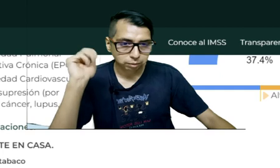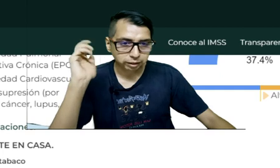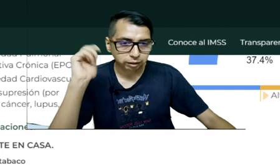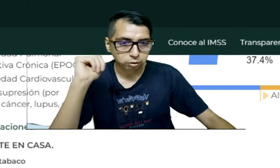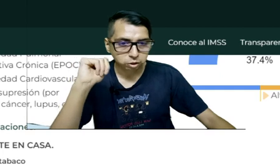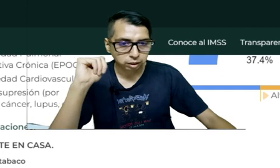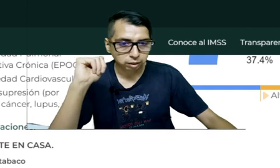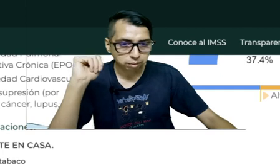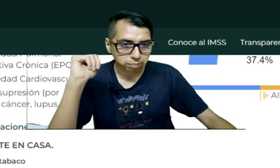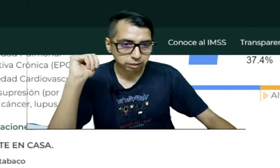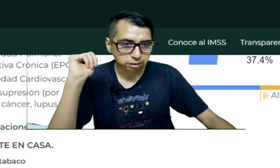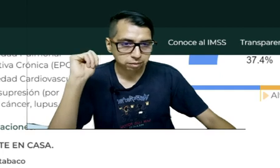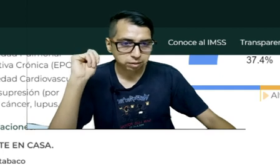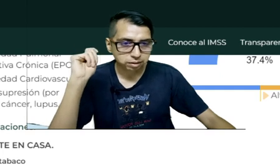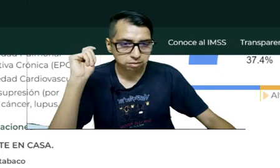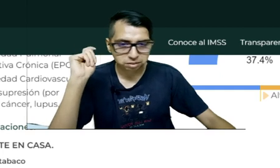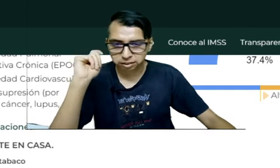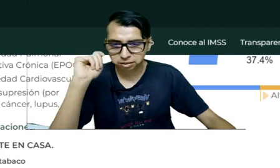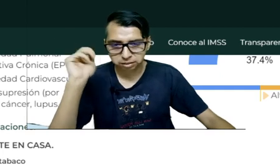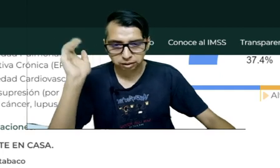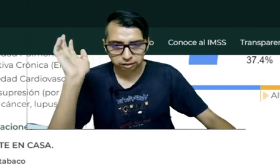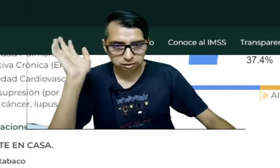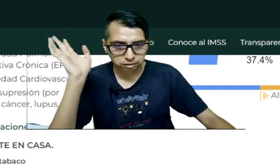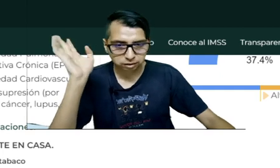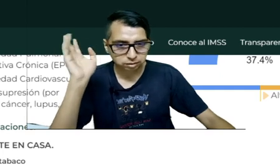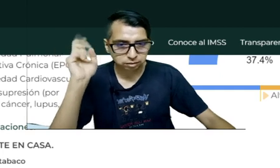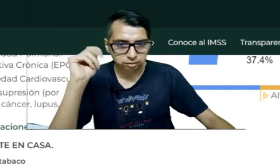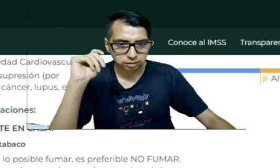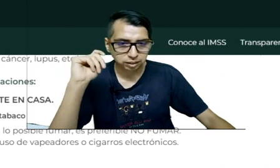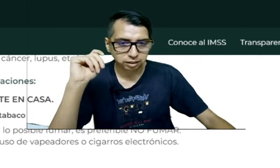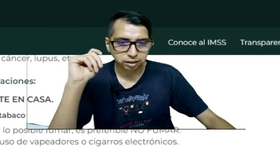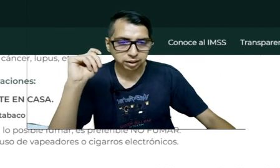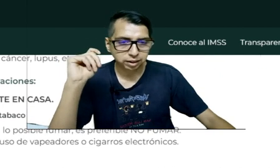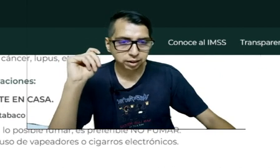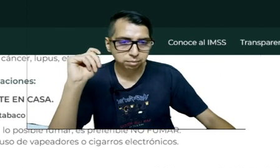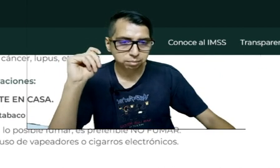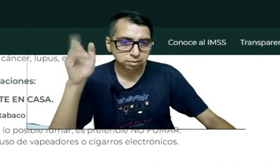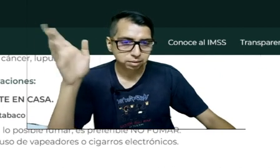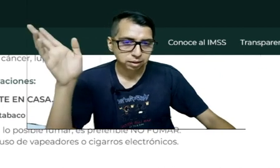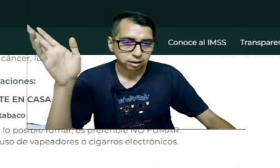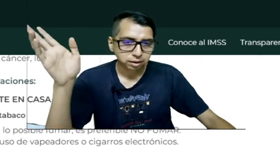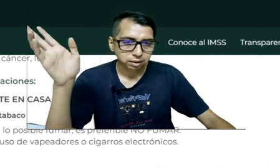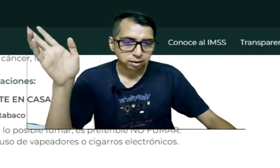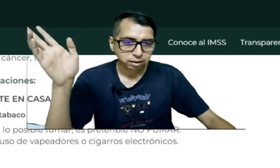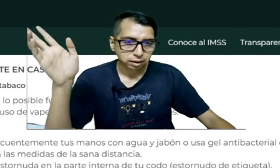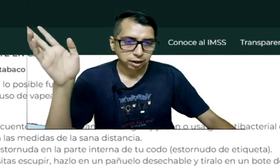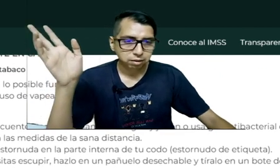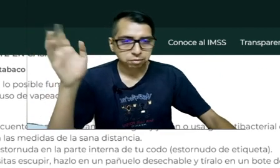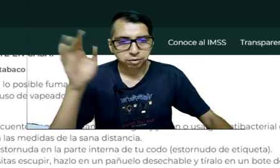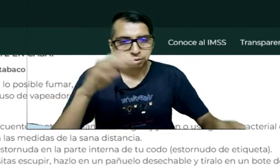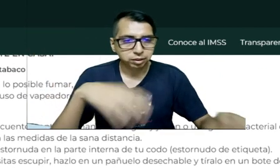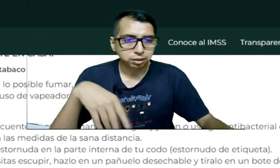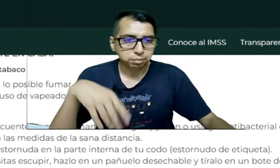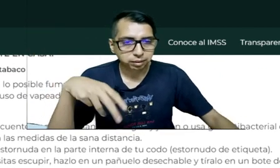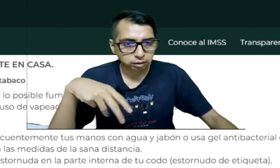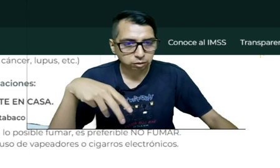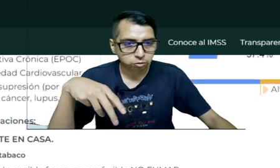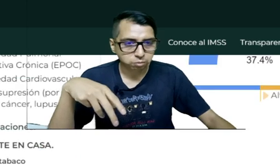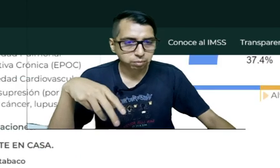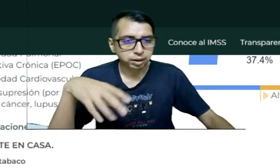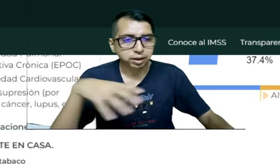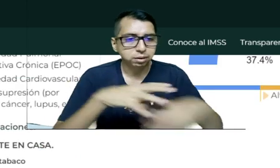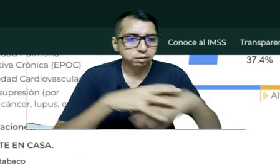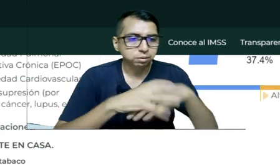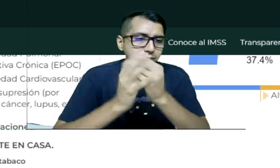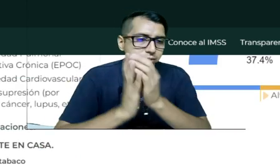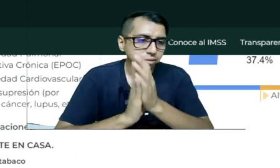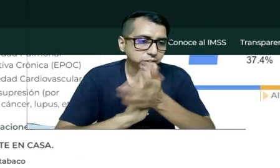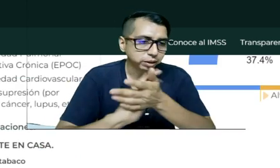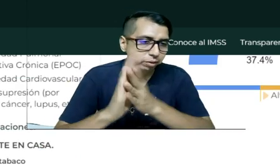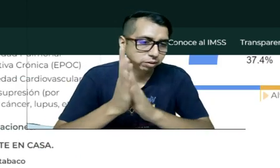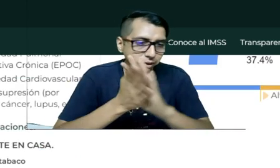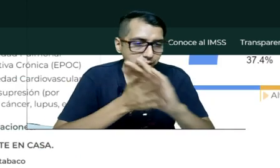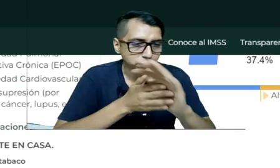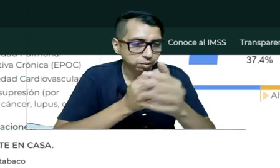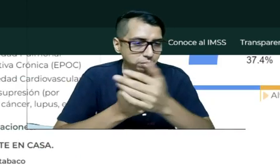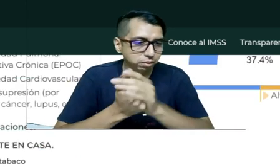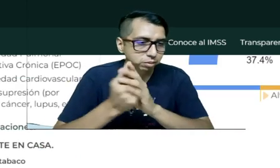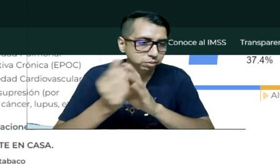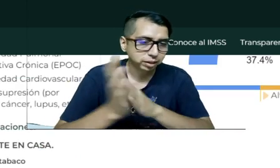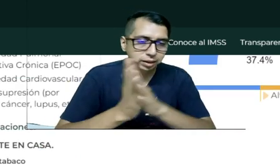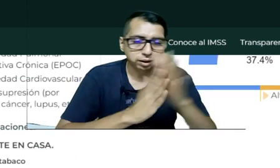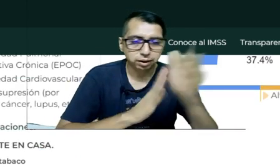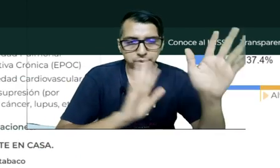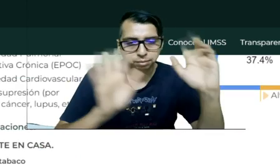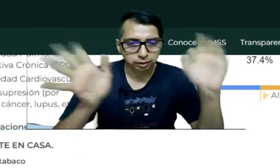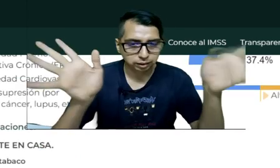evita el uso de bateadores de cigarros electrónicos generales la frecuentemente tus manos con agua con jabón